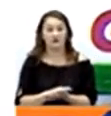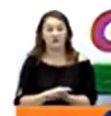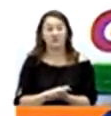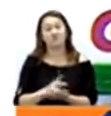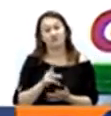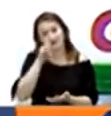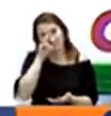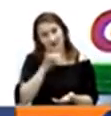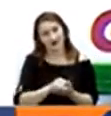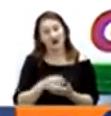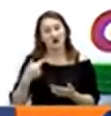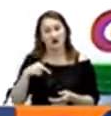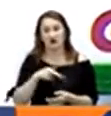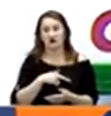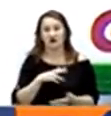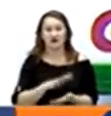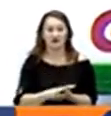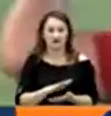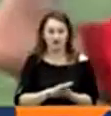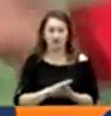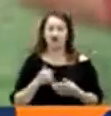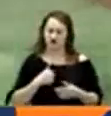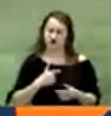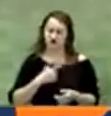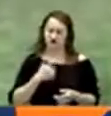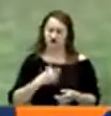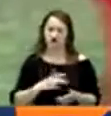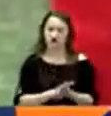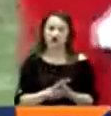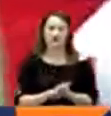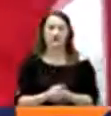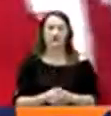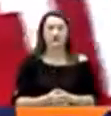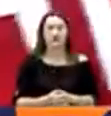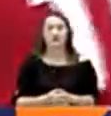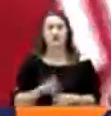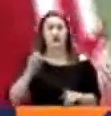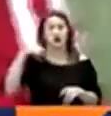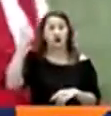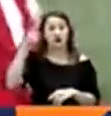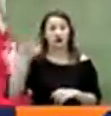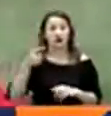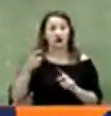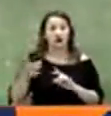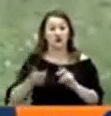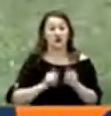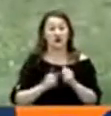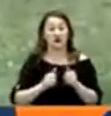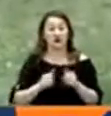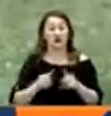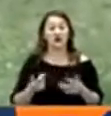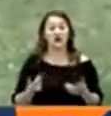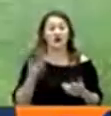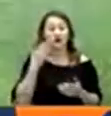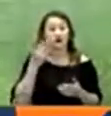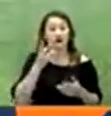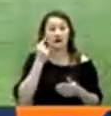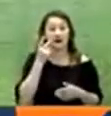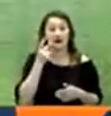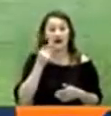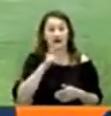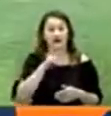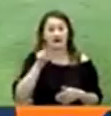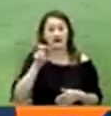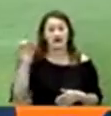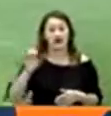creo que estamos tranquilos, estoy tranquilo. El próximo partido de los Escarlatas será visitante en Pereira el 27 de enero.